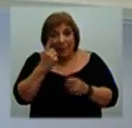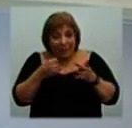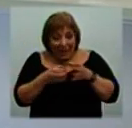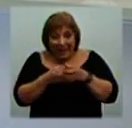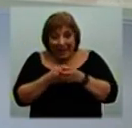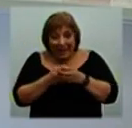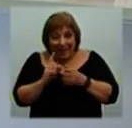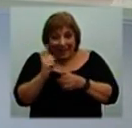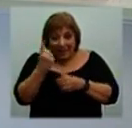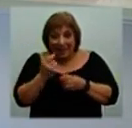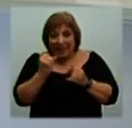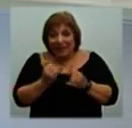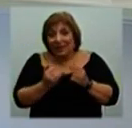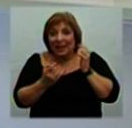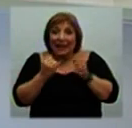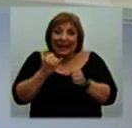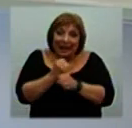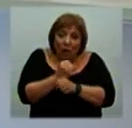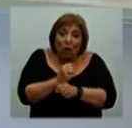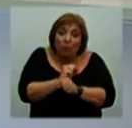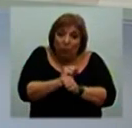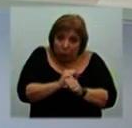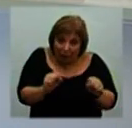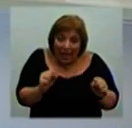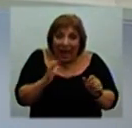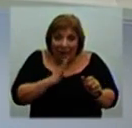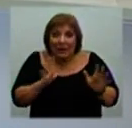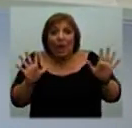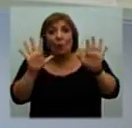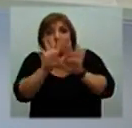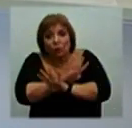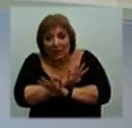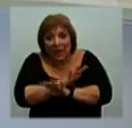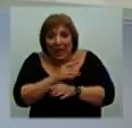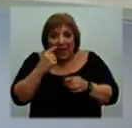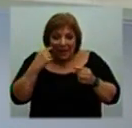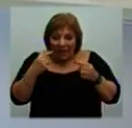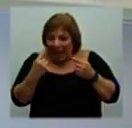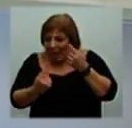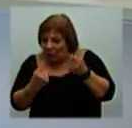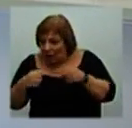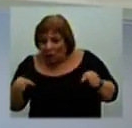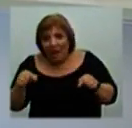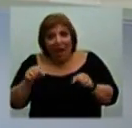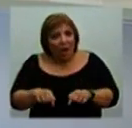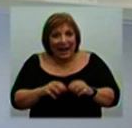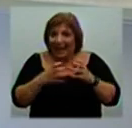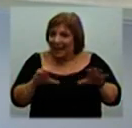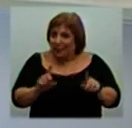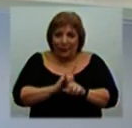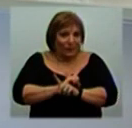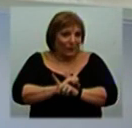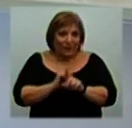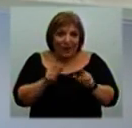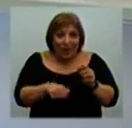que tenían un margen de error muy importante y se confundían con algunas sustancias hoy tenemos equipos que no se confunden